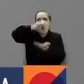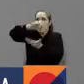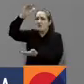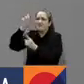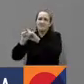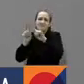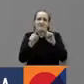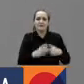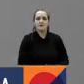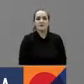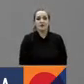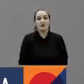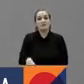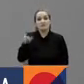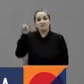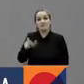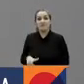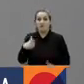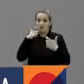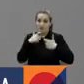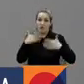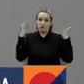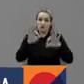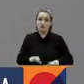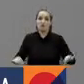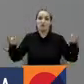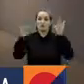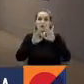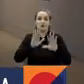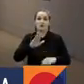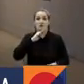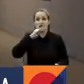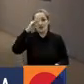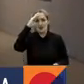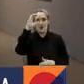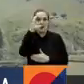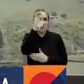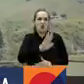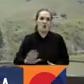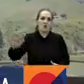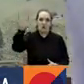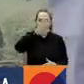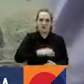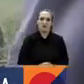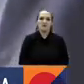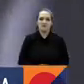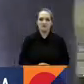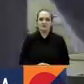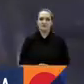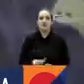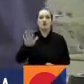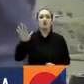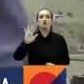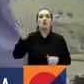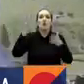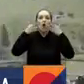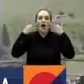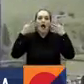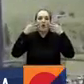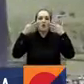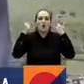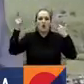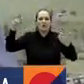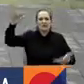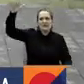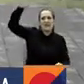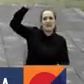formato. Es un personaje muy importante y emblemático de la ciudad de Medellín y de todo Colombia. Esculturas como la del gato, con más de una